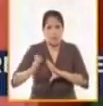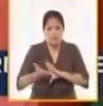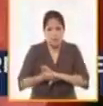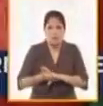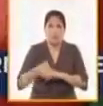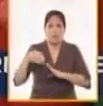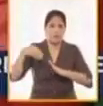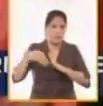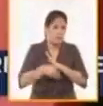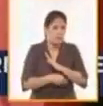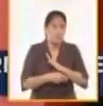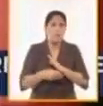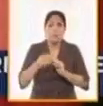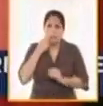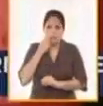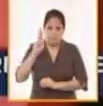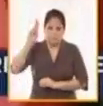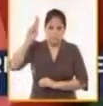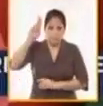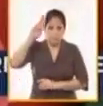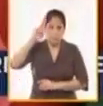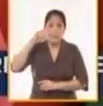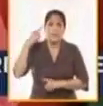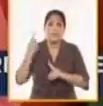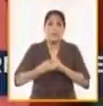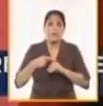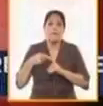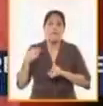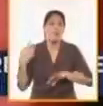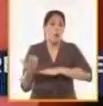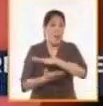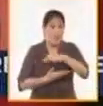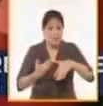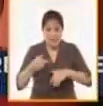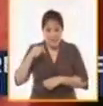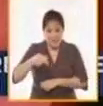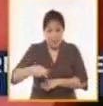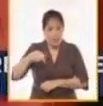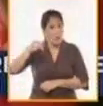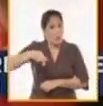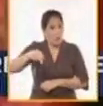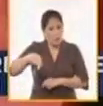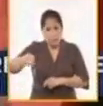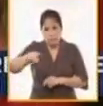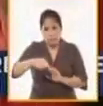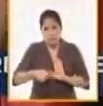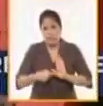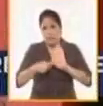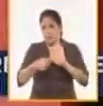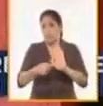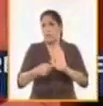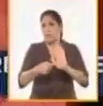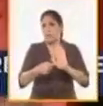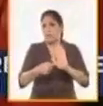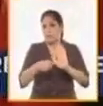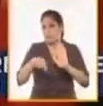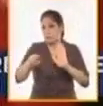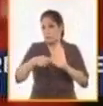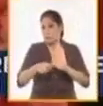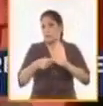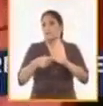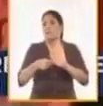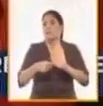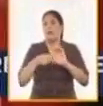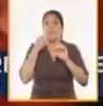criminales, fascismo y violencia, hoy ha demostrado la revolución bolivariana que está